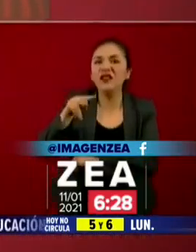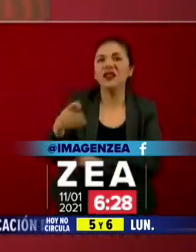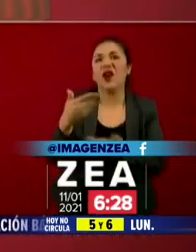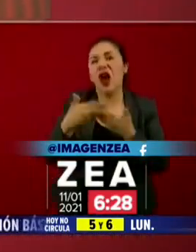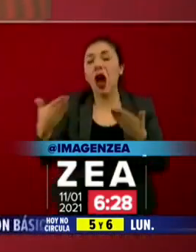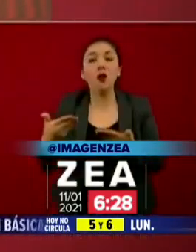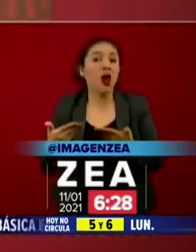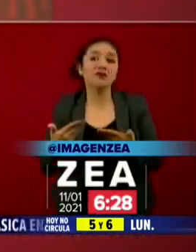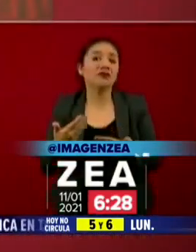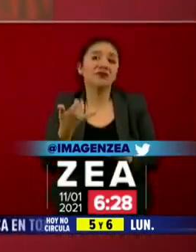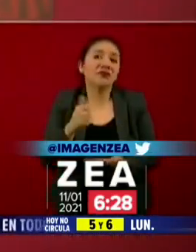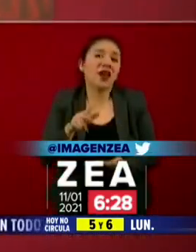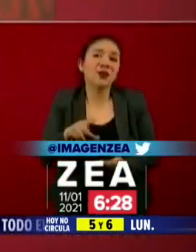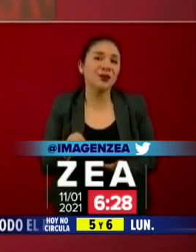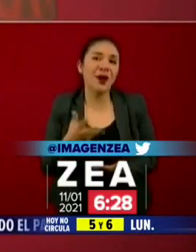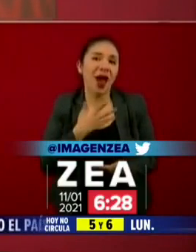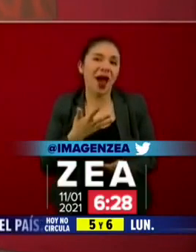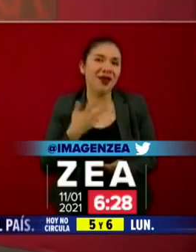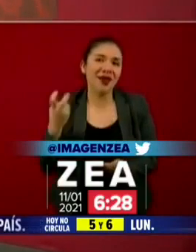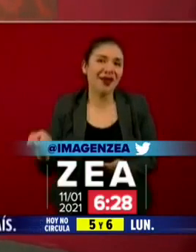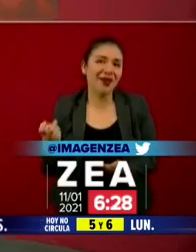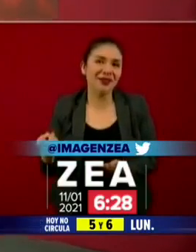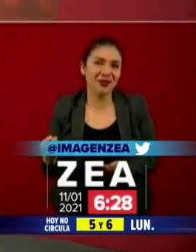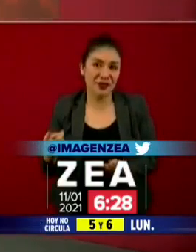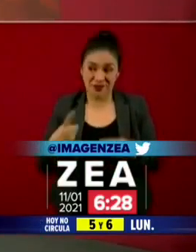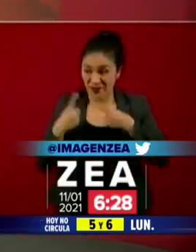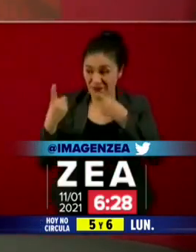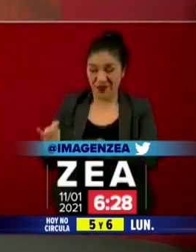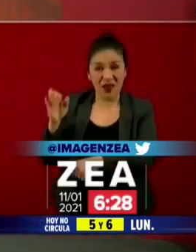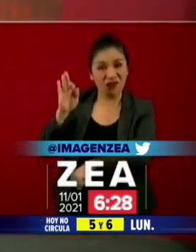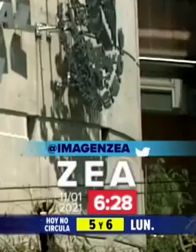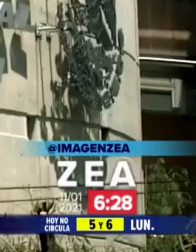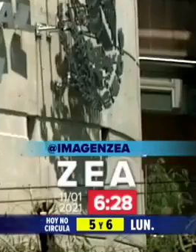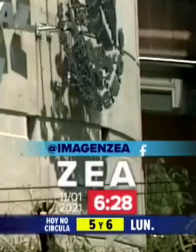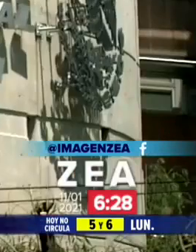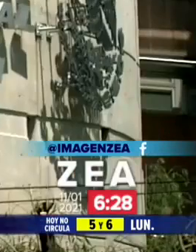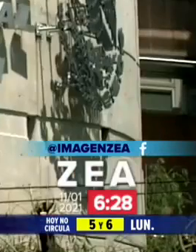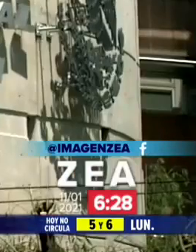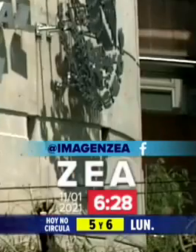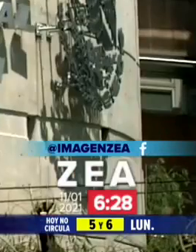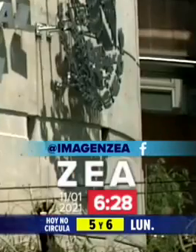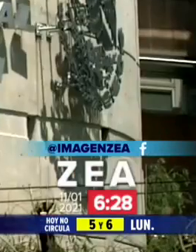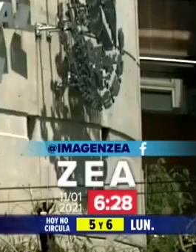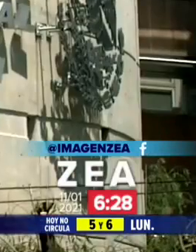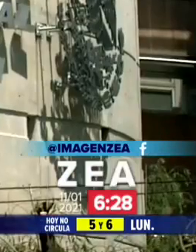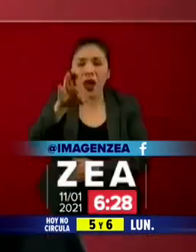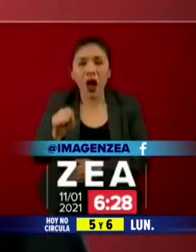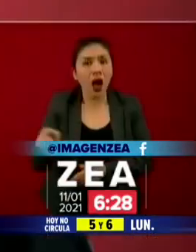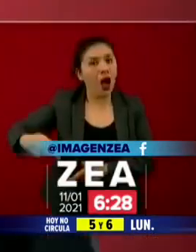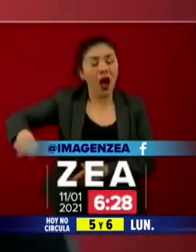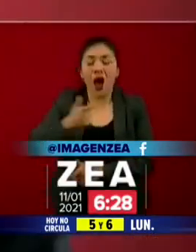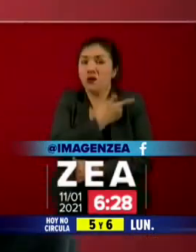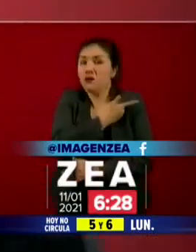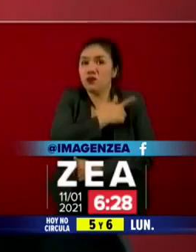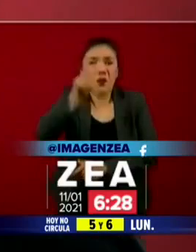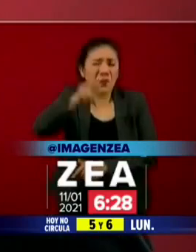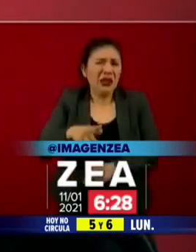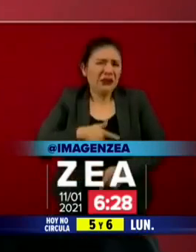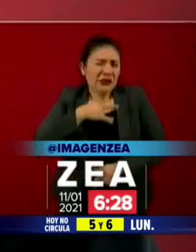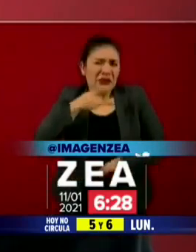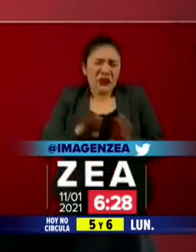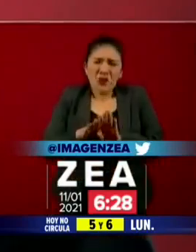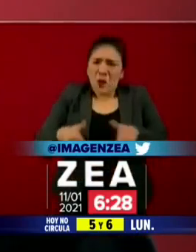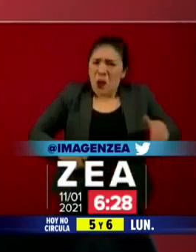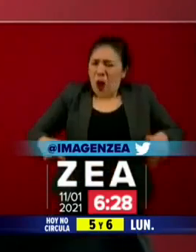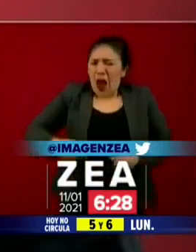Judicial consideró que no debe de dejar esta determinación solo a su comisión de quejas, la cual instó al mandatario a conducirse conforme al